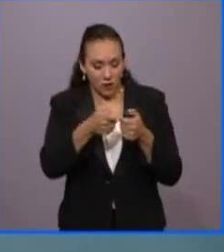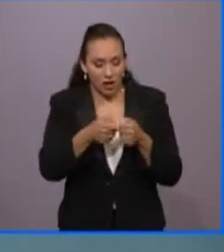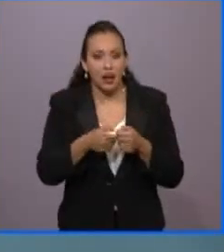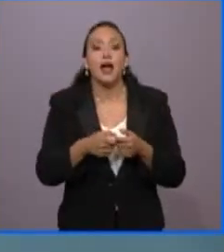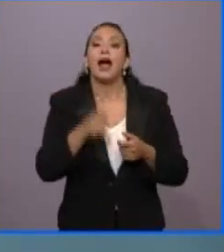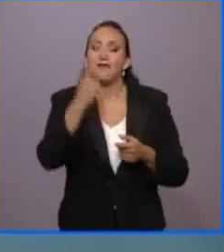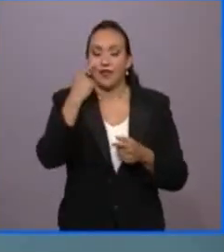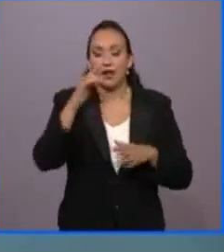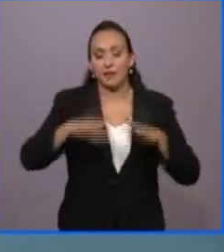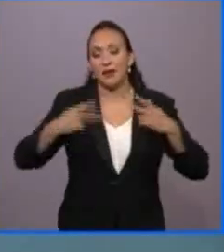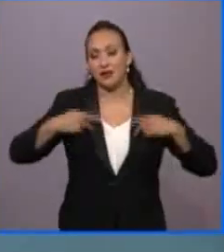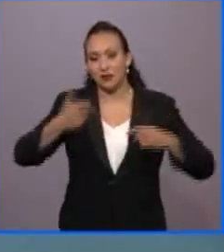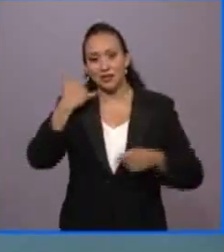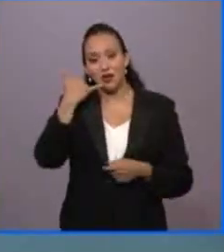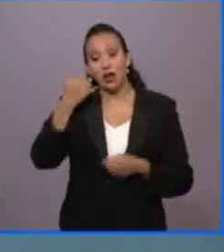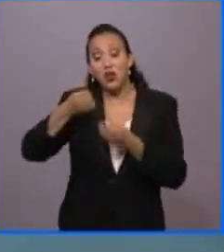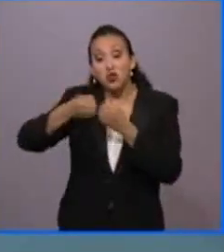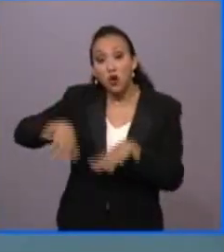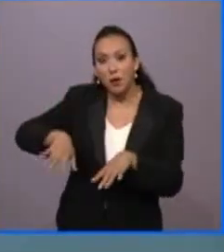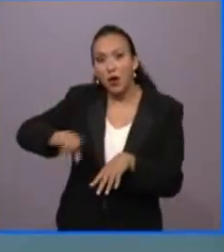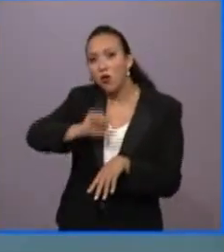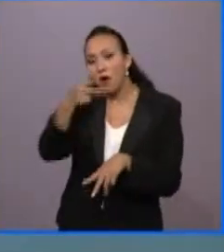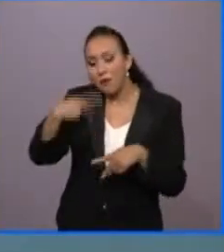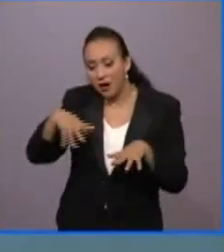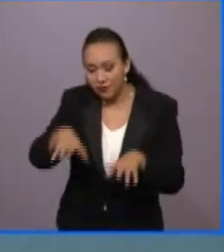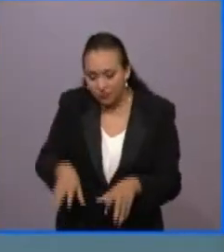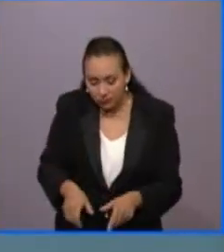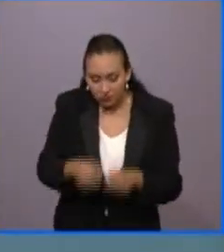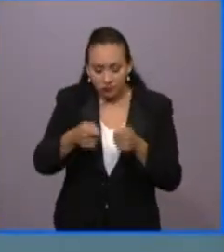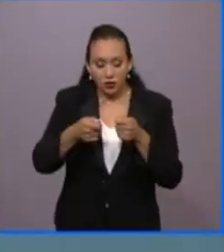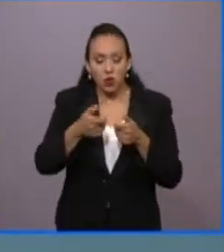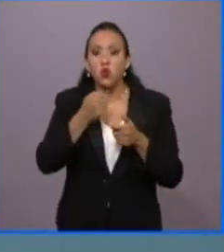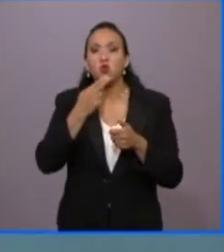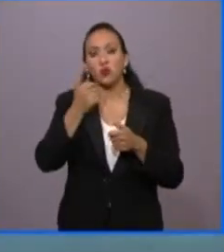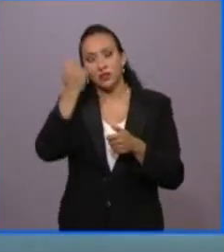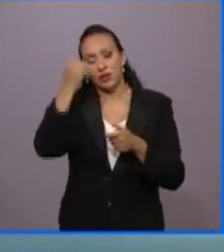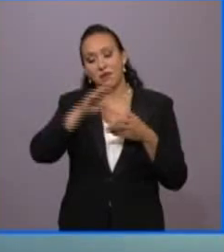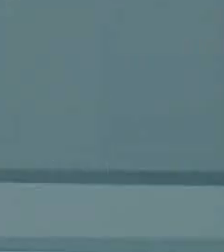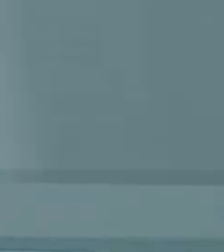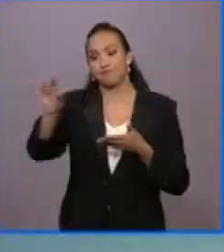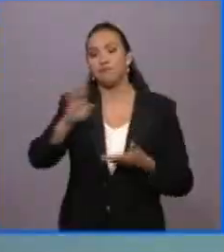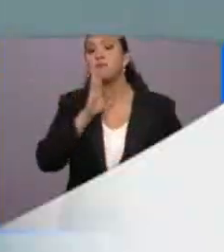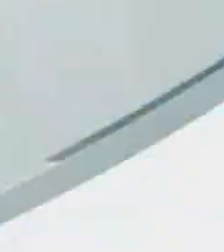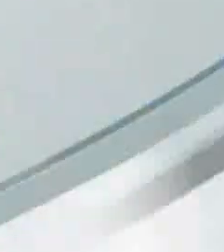del celular o su uso sin la autorización.